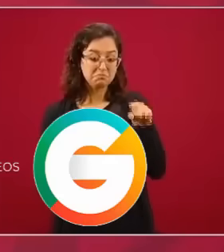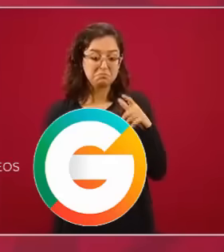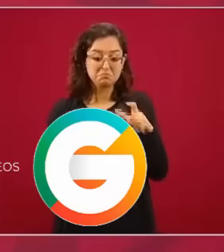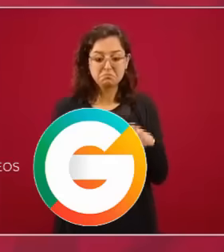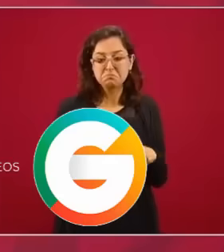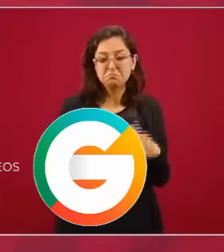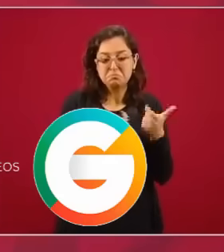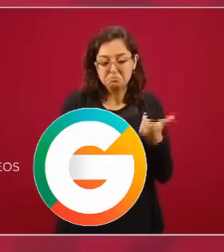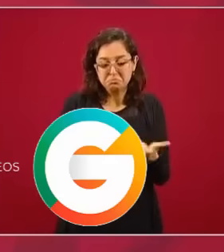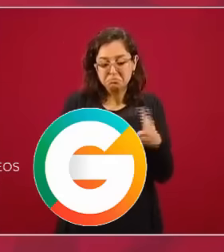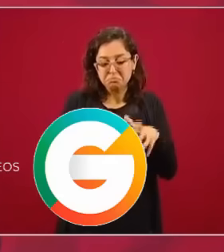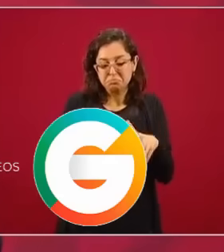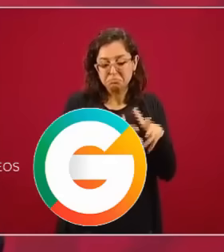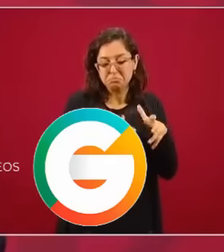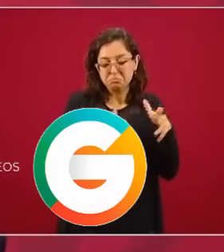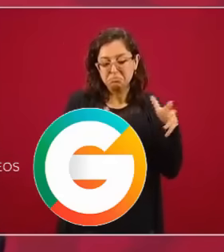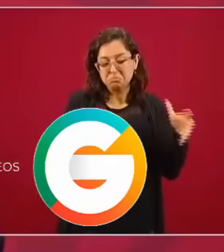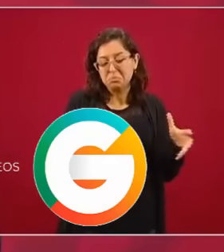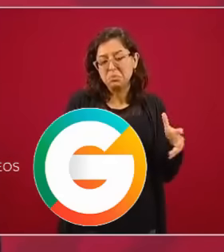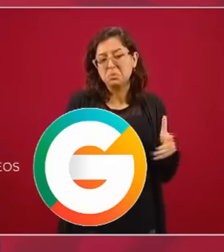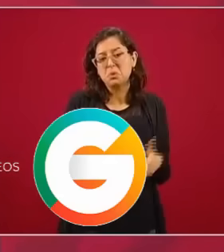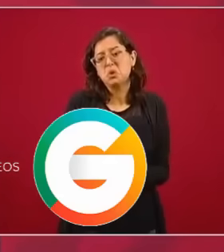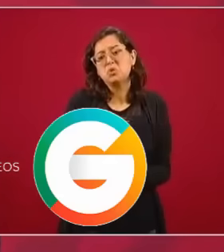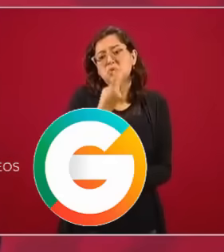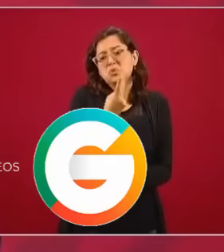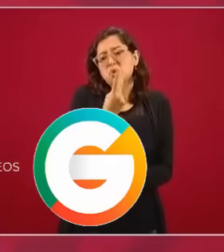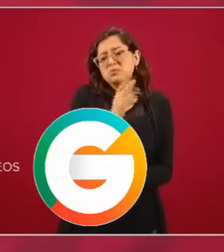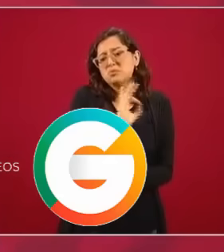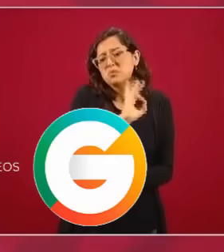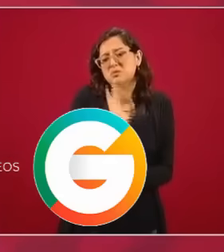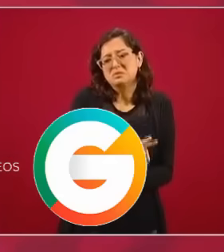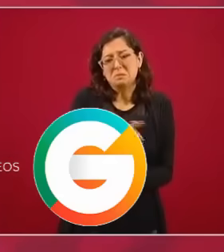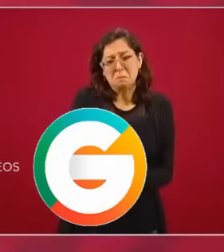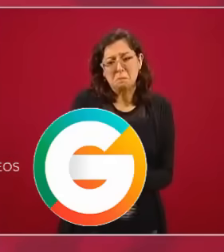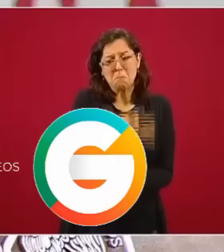crecimiento promedio durante el periodo neoliberal, 2%,